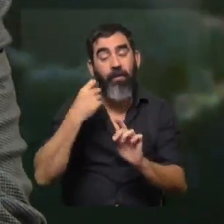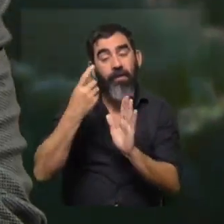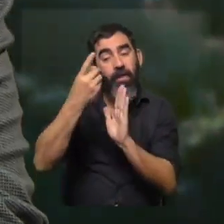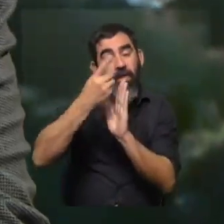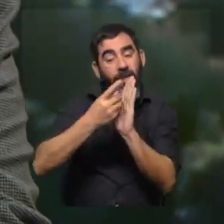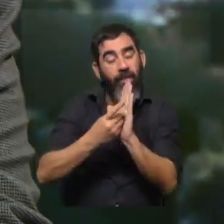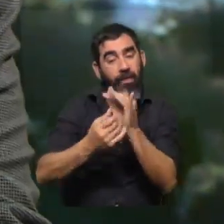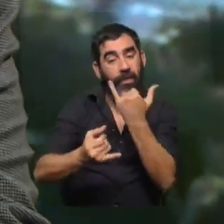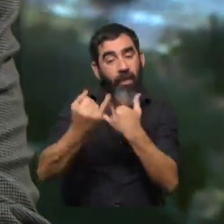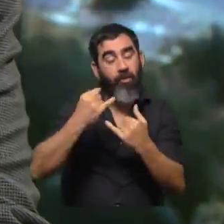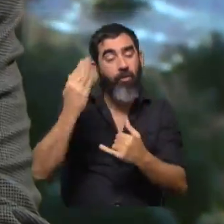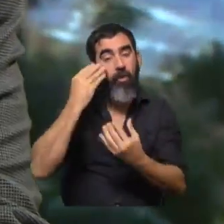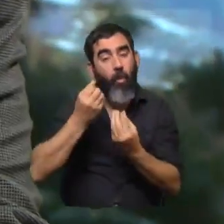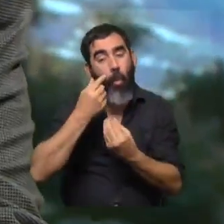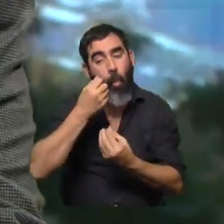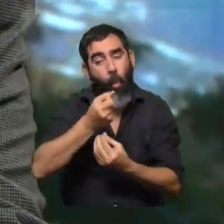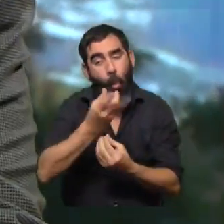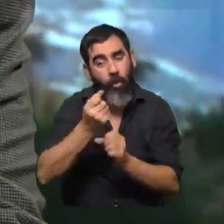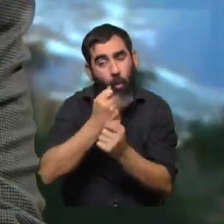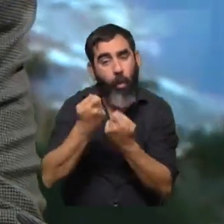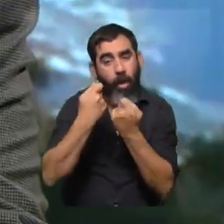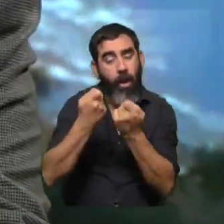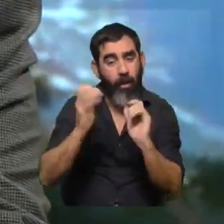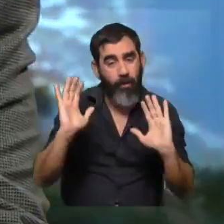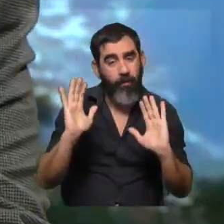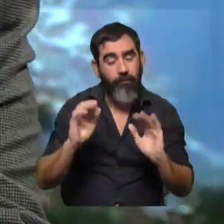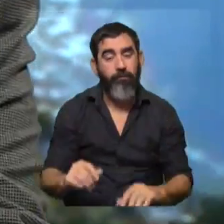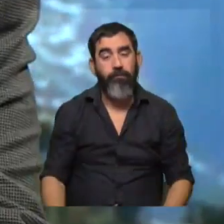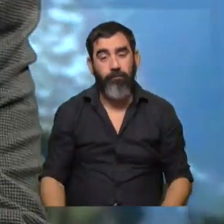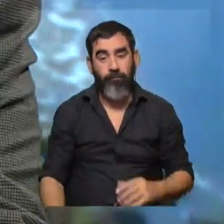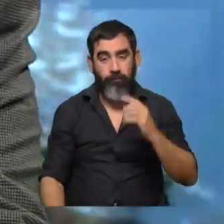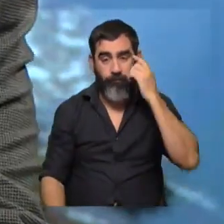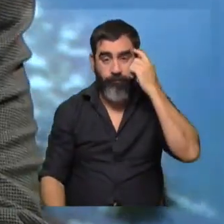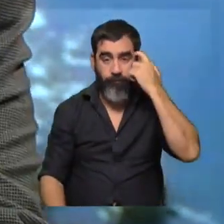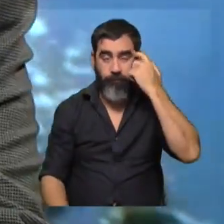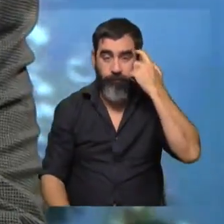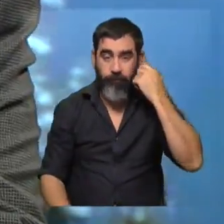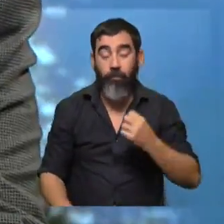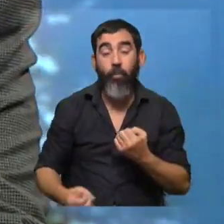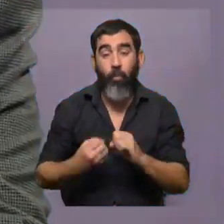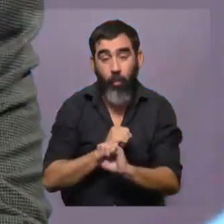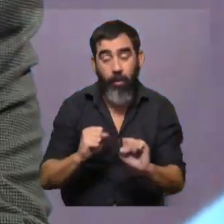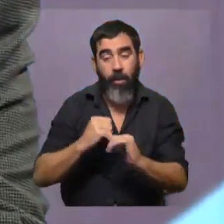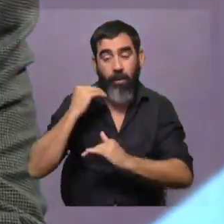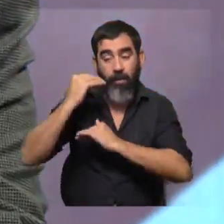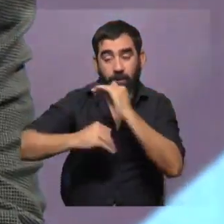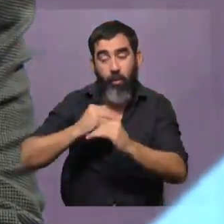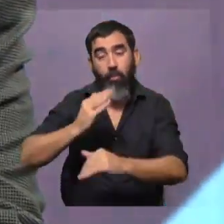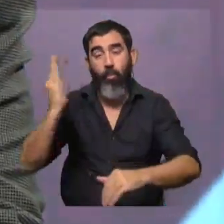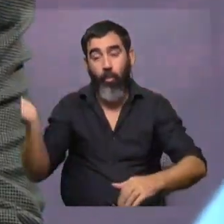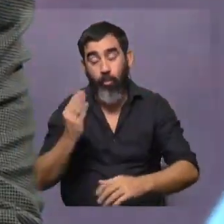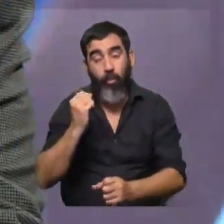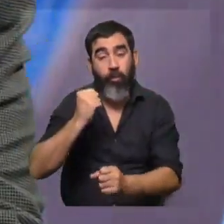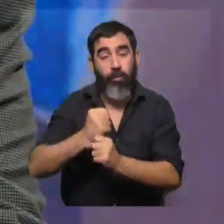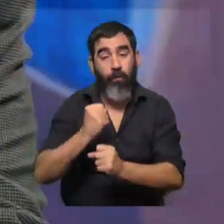saber sobre el uso, cuánto podemos aumentar el uso del acuífero guaraní, porque claramente a partir del uso podemos generar más desarrollo, más producción, más